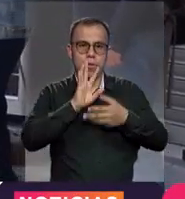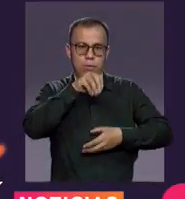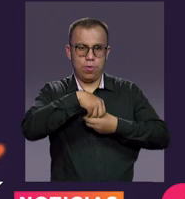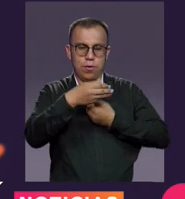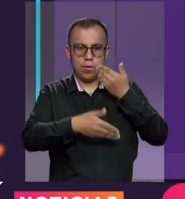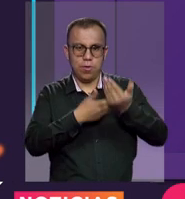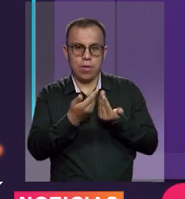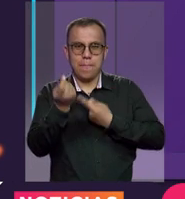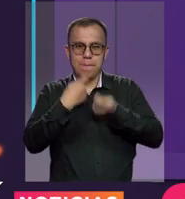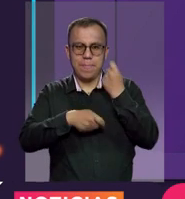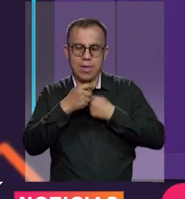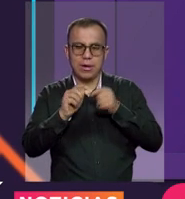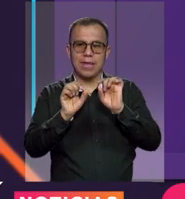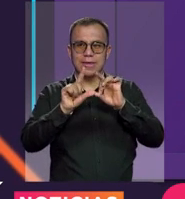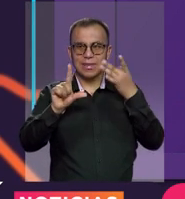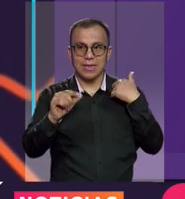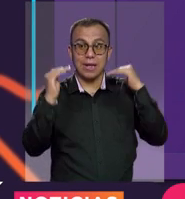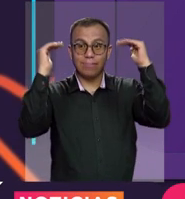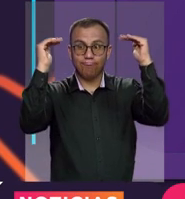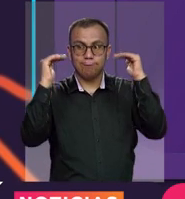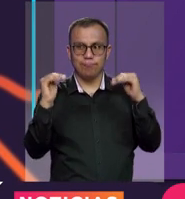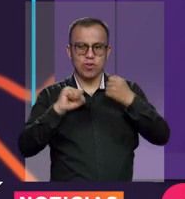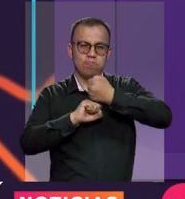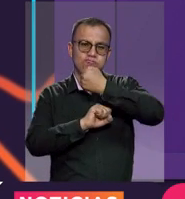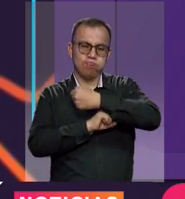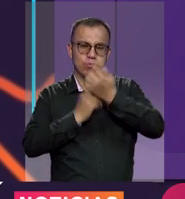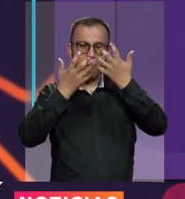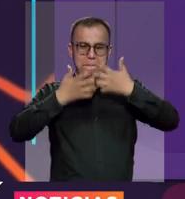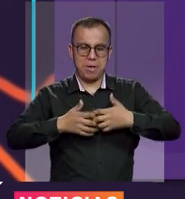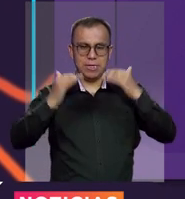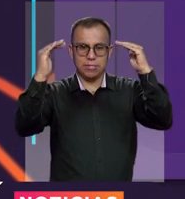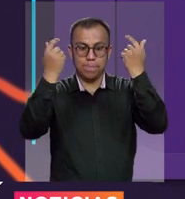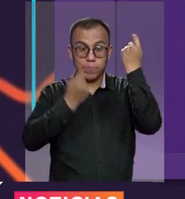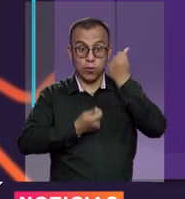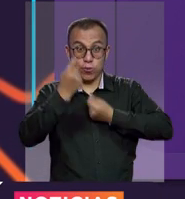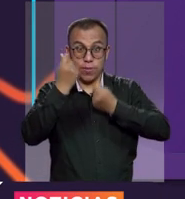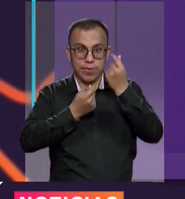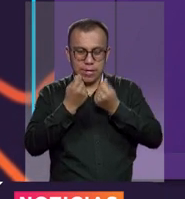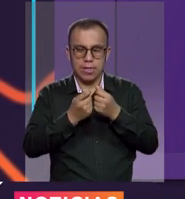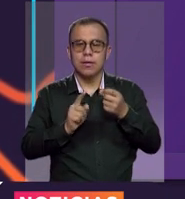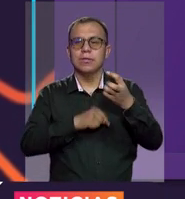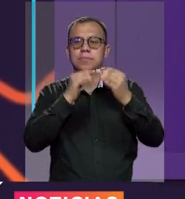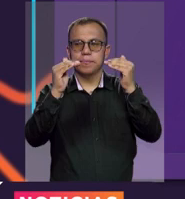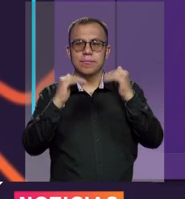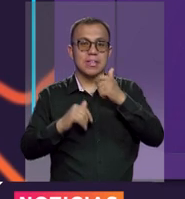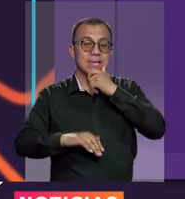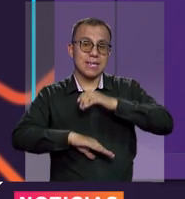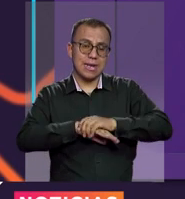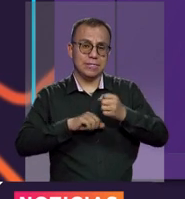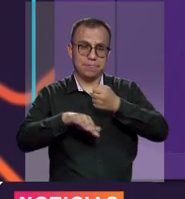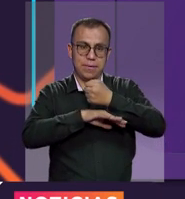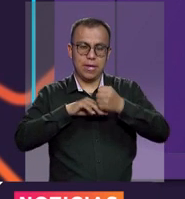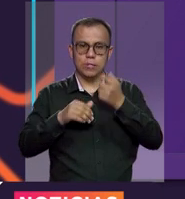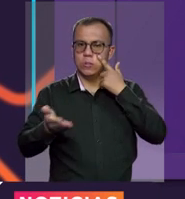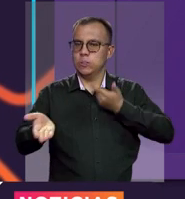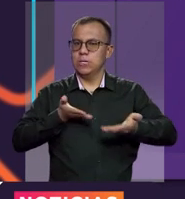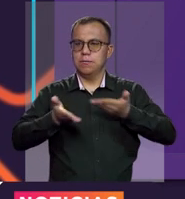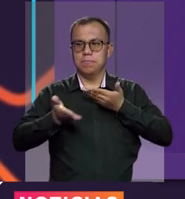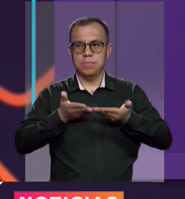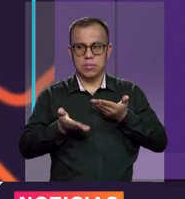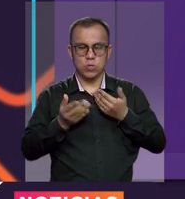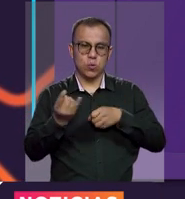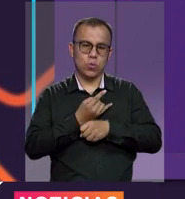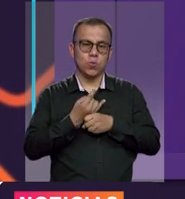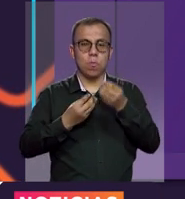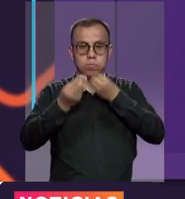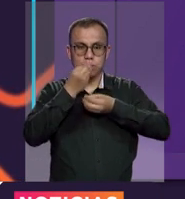mercadeo, marketing digital, fortalecimiento empresarial, contabilidad y finanzas, inglés básico, servicio al cliente, manipulación de